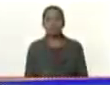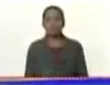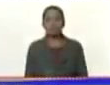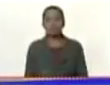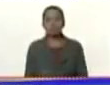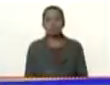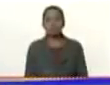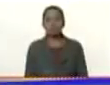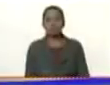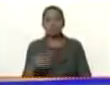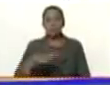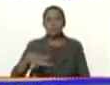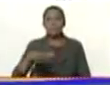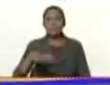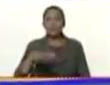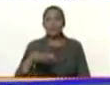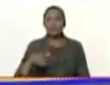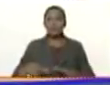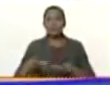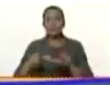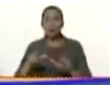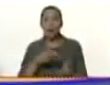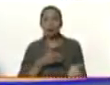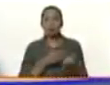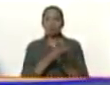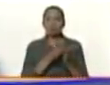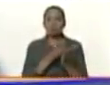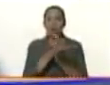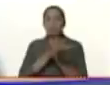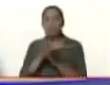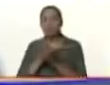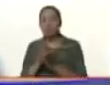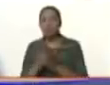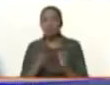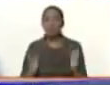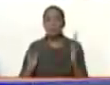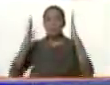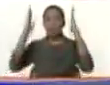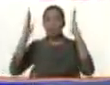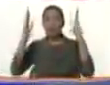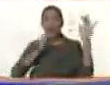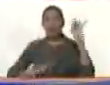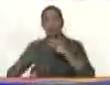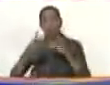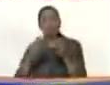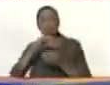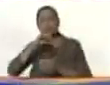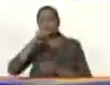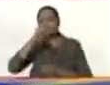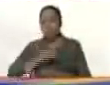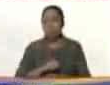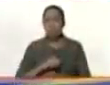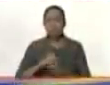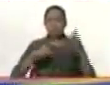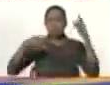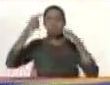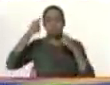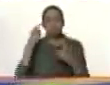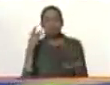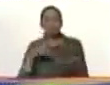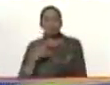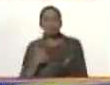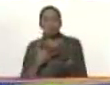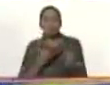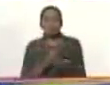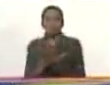en esta plaza de las academias, que tanto amó nuestro comandante Chávez. Aquí yo siento